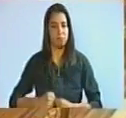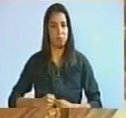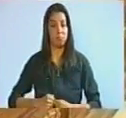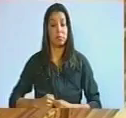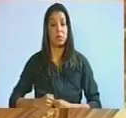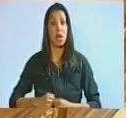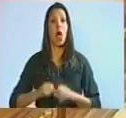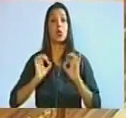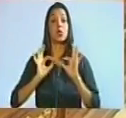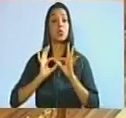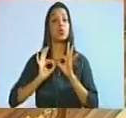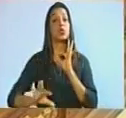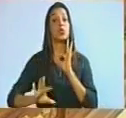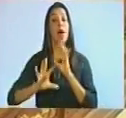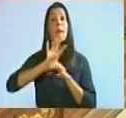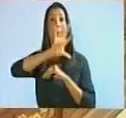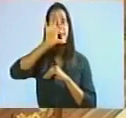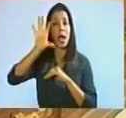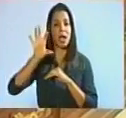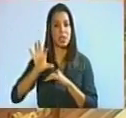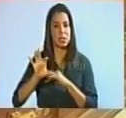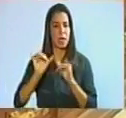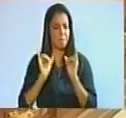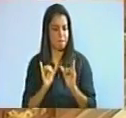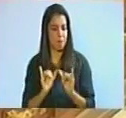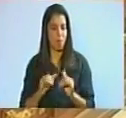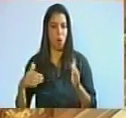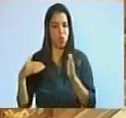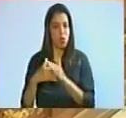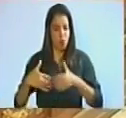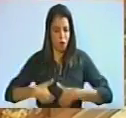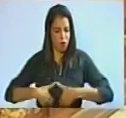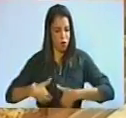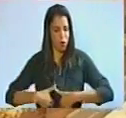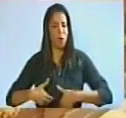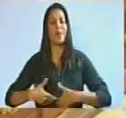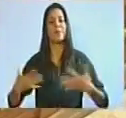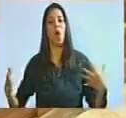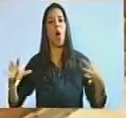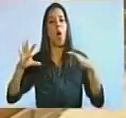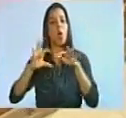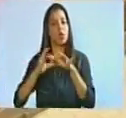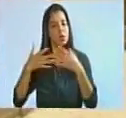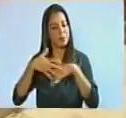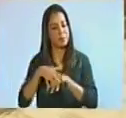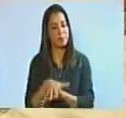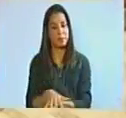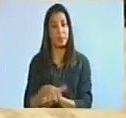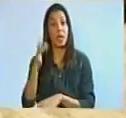los pueblos que luchan por una verdadera justicia en cada uno de esos países. Yo creo que